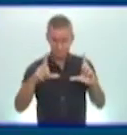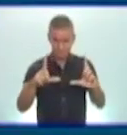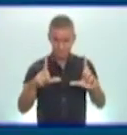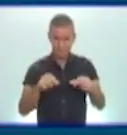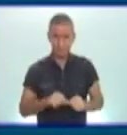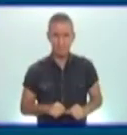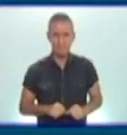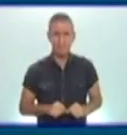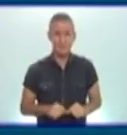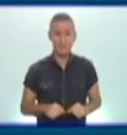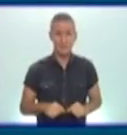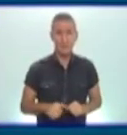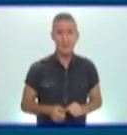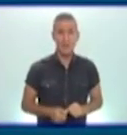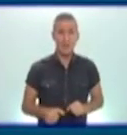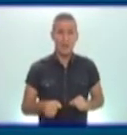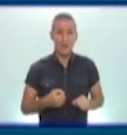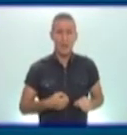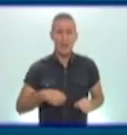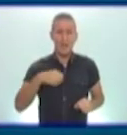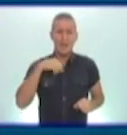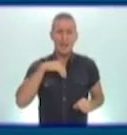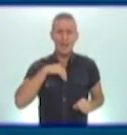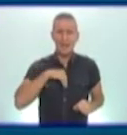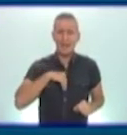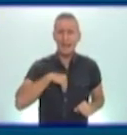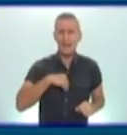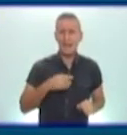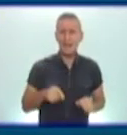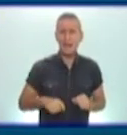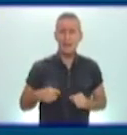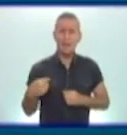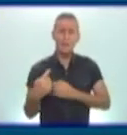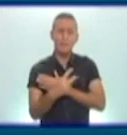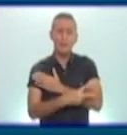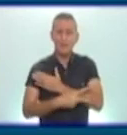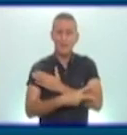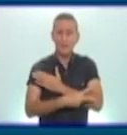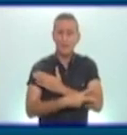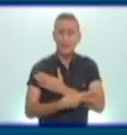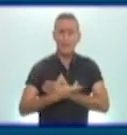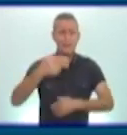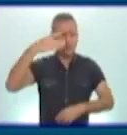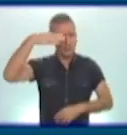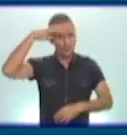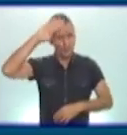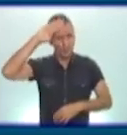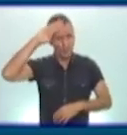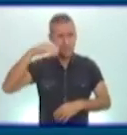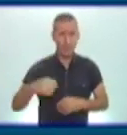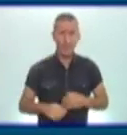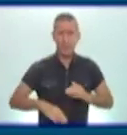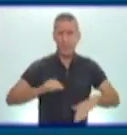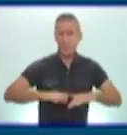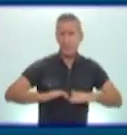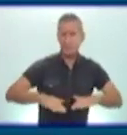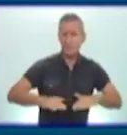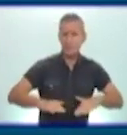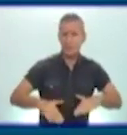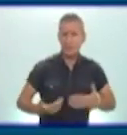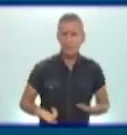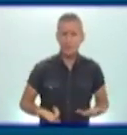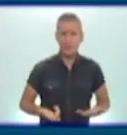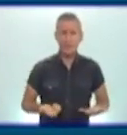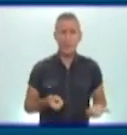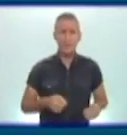El alma de la nación cubana. Unir el toque del tambor con la guitarra española, el baile de los